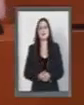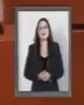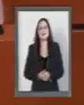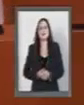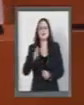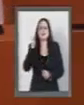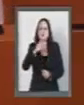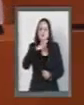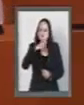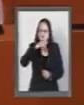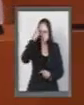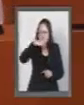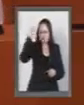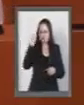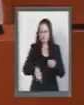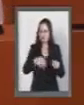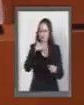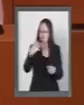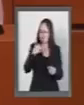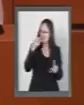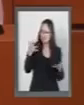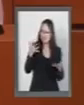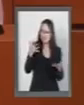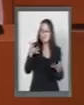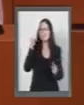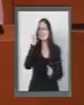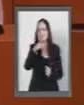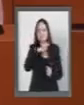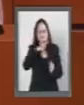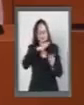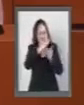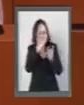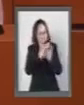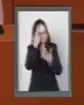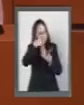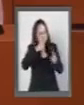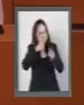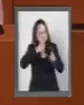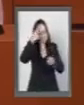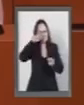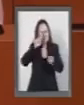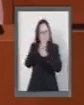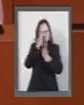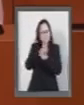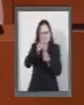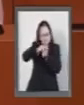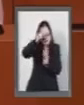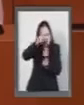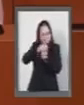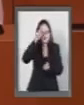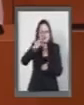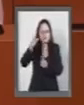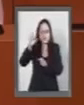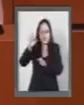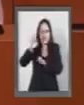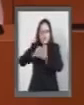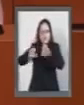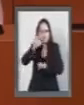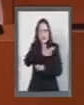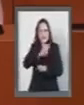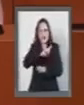corrupción. Tiene estrictos medios de control y de verificación, incluyendo a los particulares